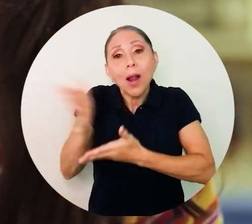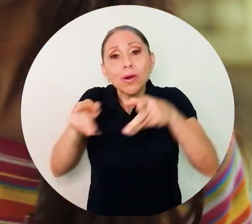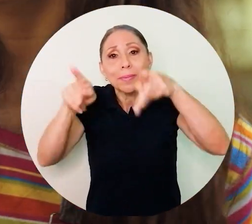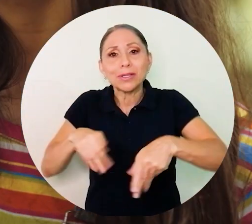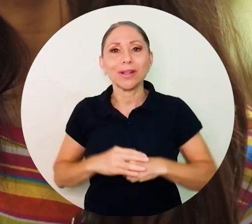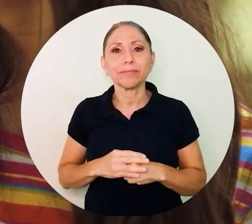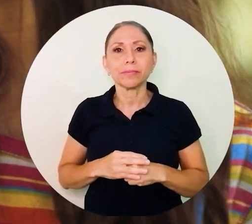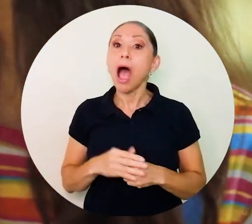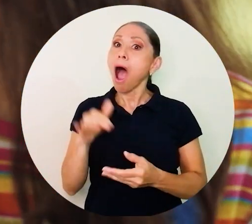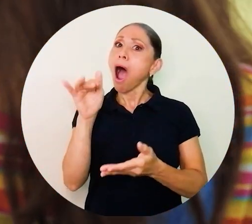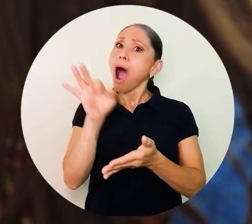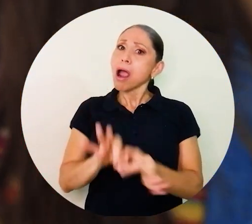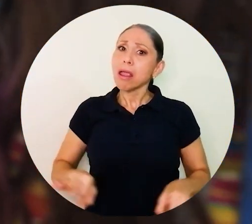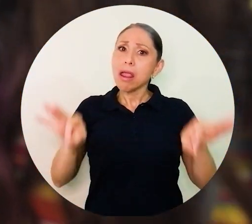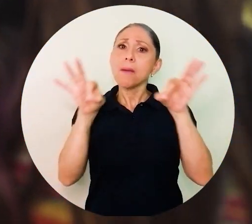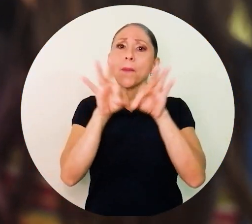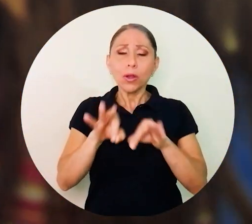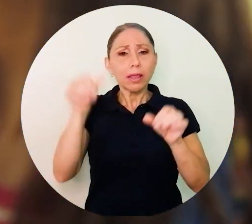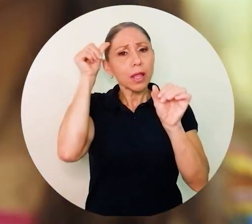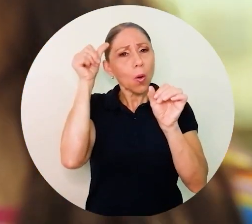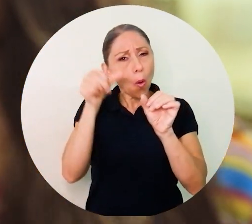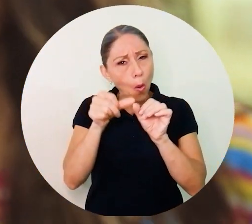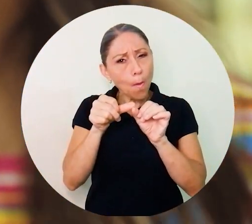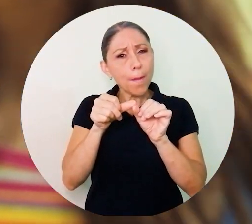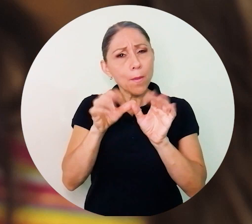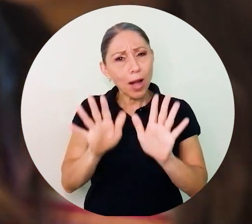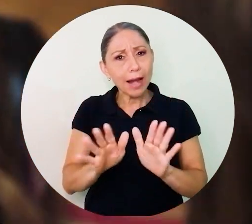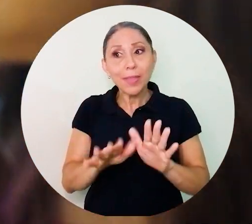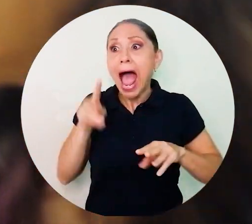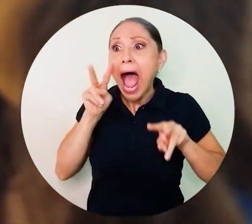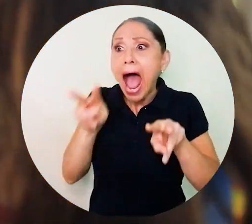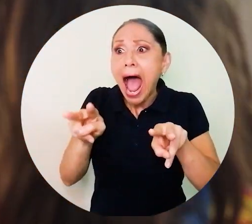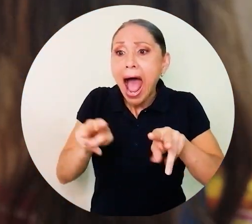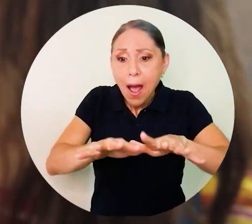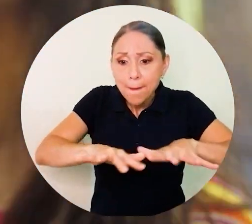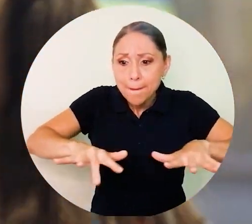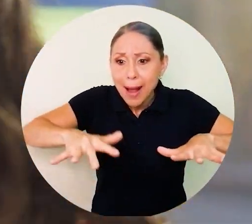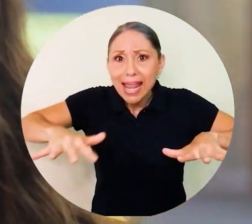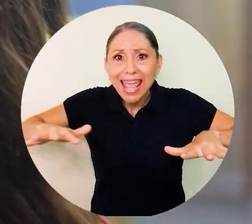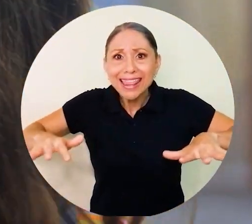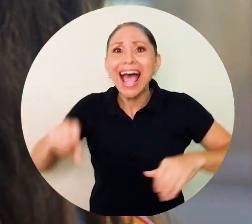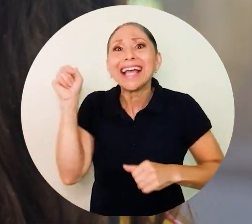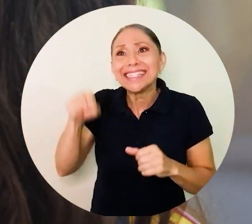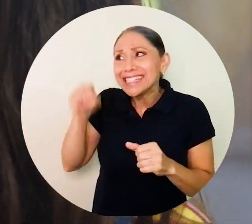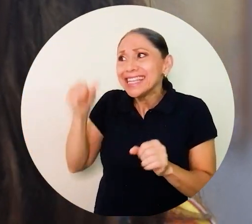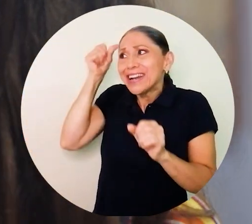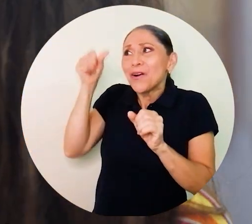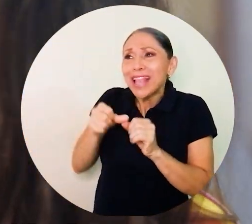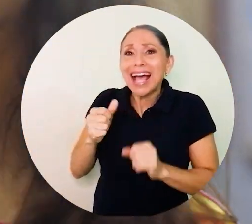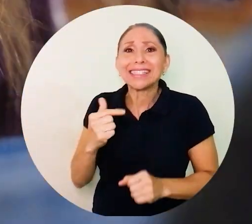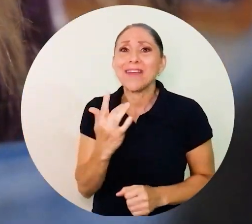¿Qué importante es conmemorar? ¡Ah! ¡Maqueta! ¡Sí! ¡Lo recordaste! ¡Son mis favoritas!